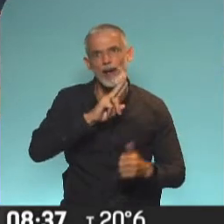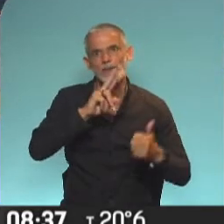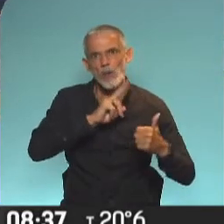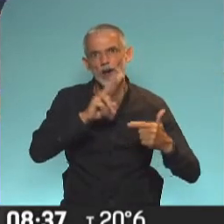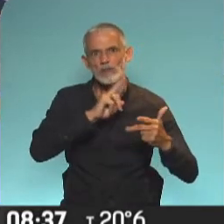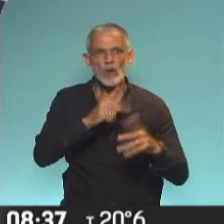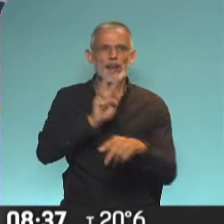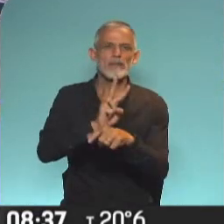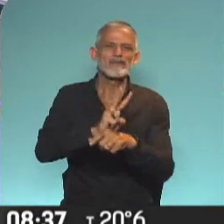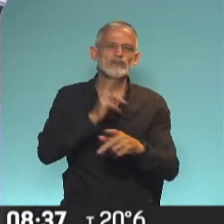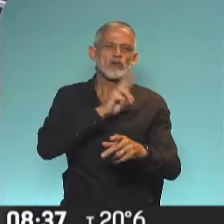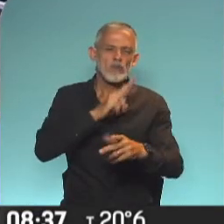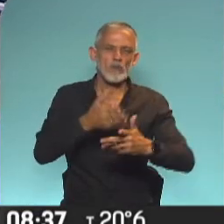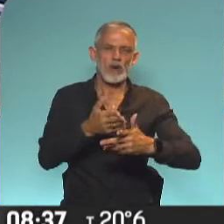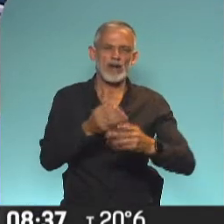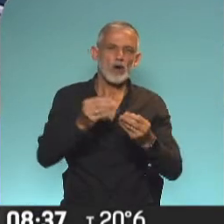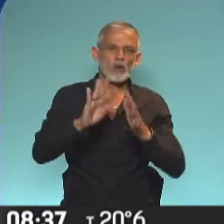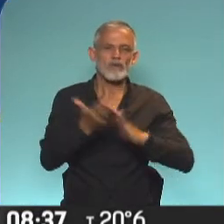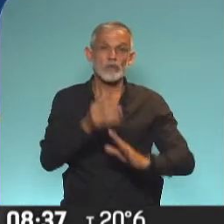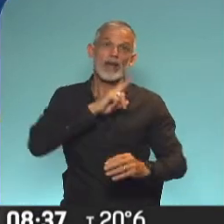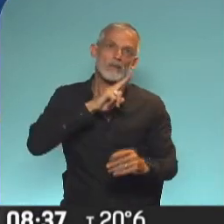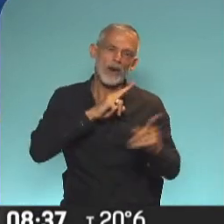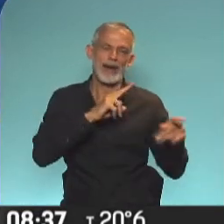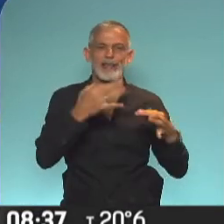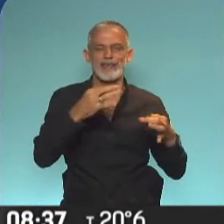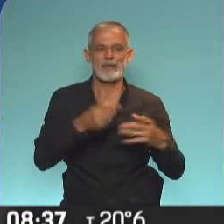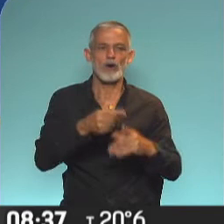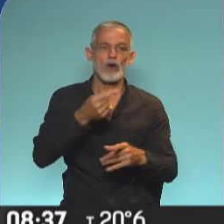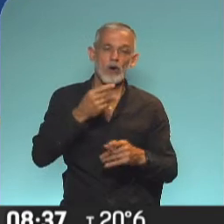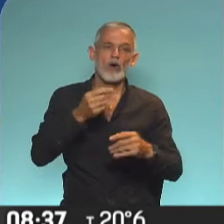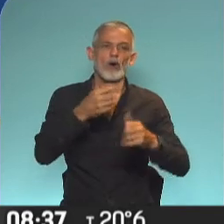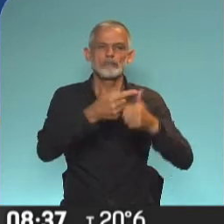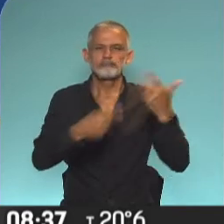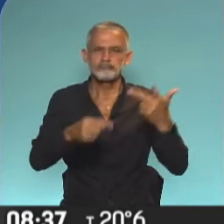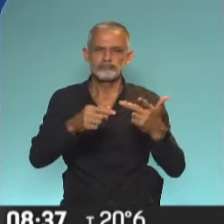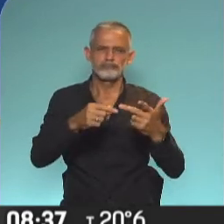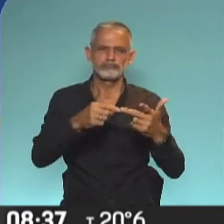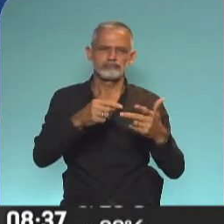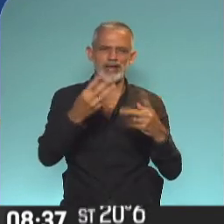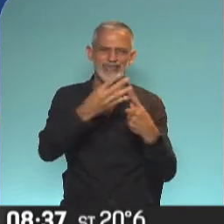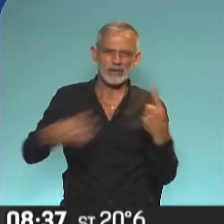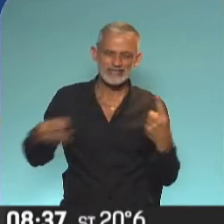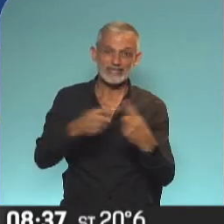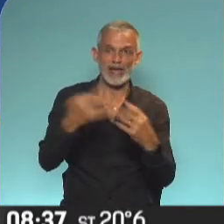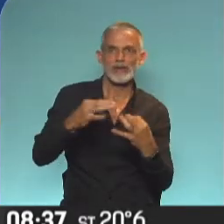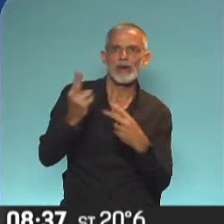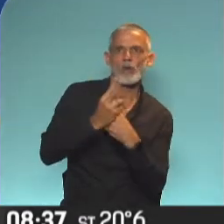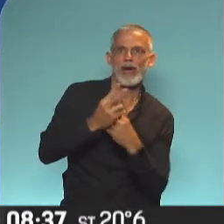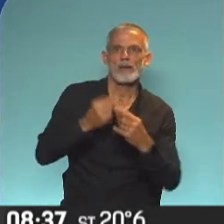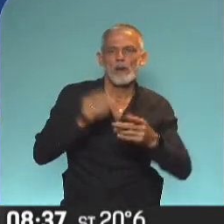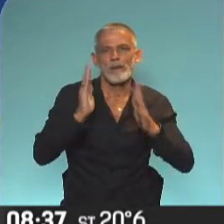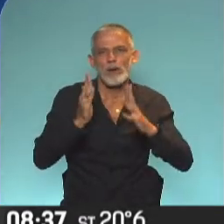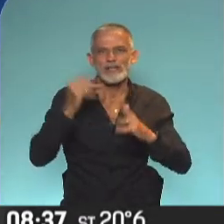de prevenir la violencia, en de qué manera la mujer o las diversidades sexuales deben cuidarse y deben prevenir la